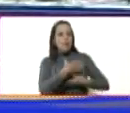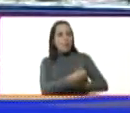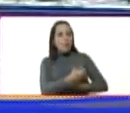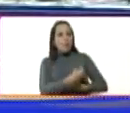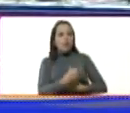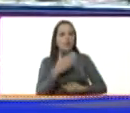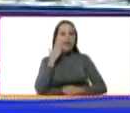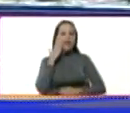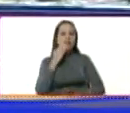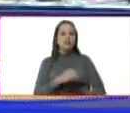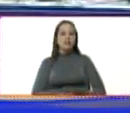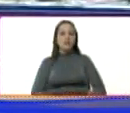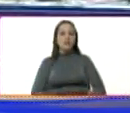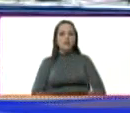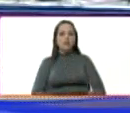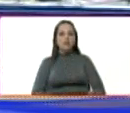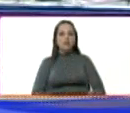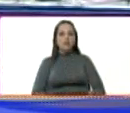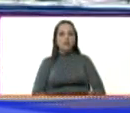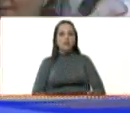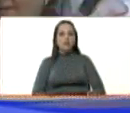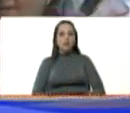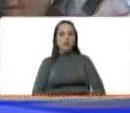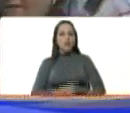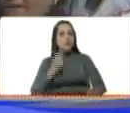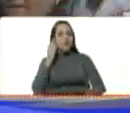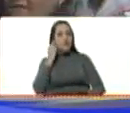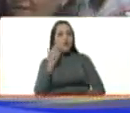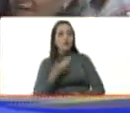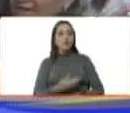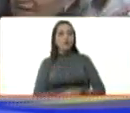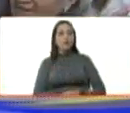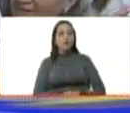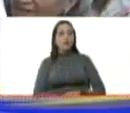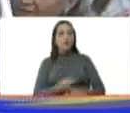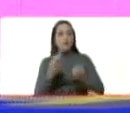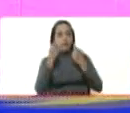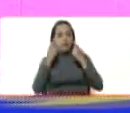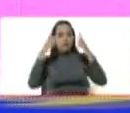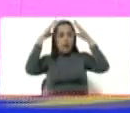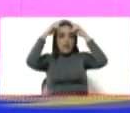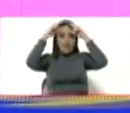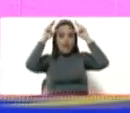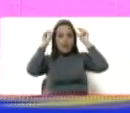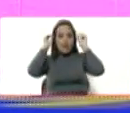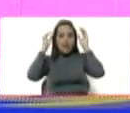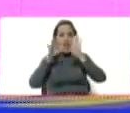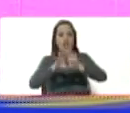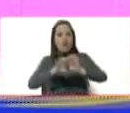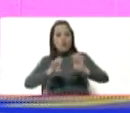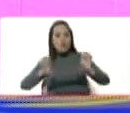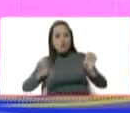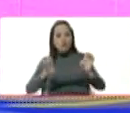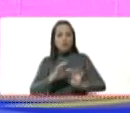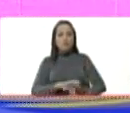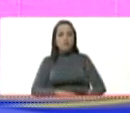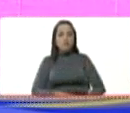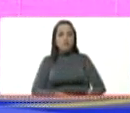materna, licenciada en enfermería, licenciada en educación. Judith, ¿cómo